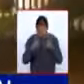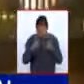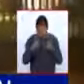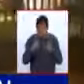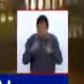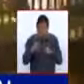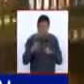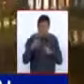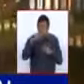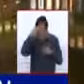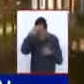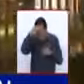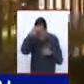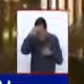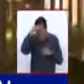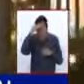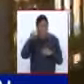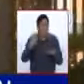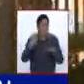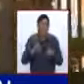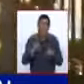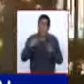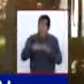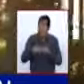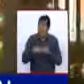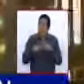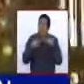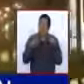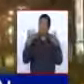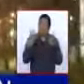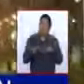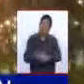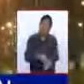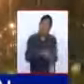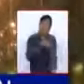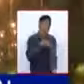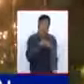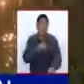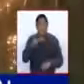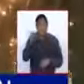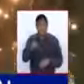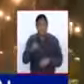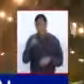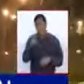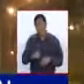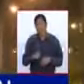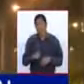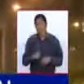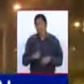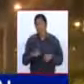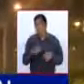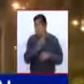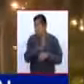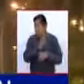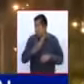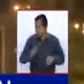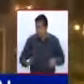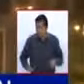enfocando al fondo. Si te das cuenta, el zoom que estamos ingresando es bastante lejano el lugar. Y ahí es, se tenía previsto que el